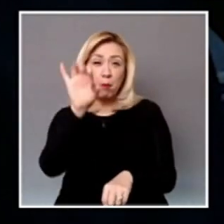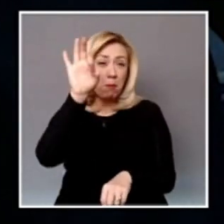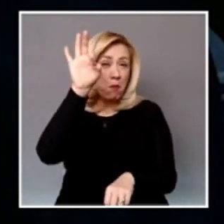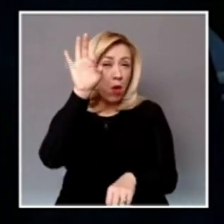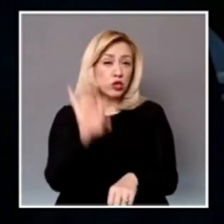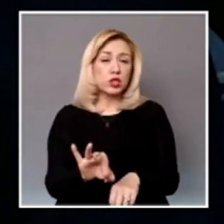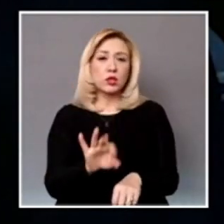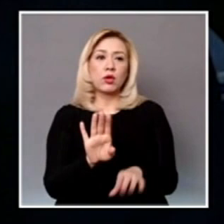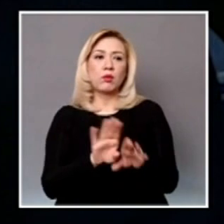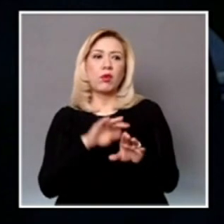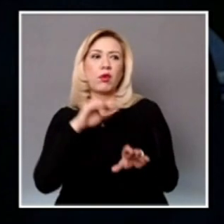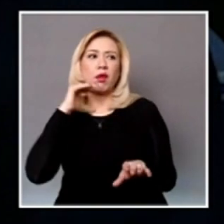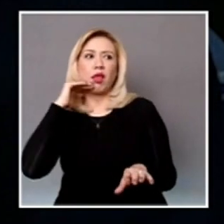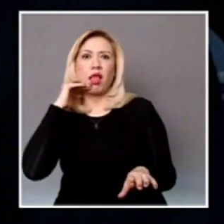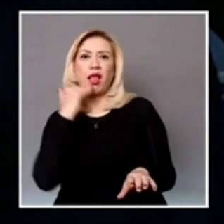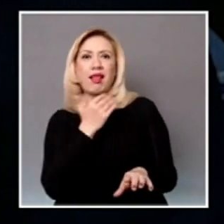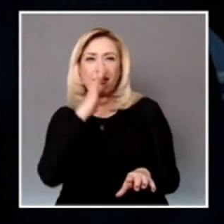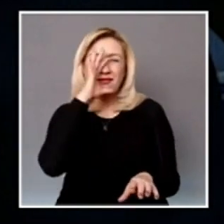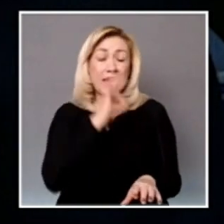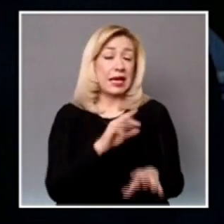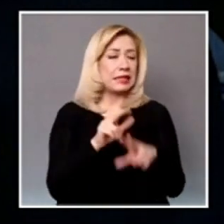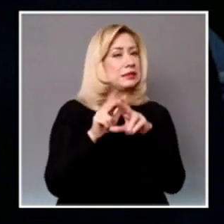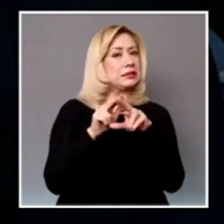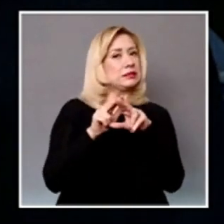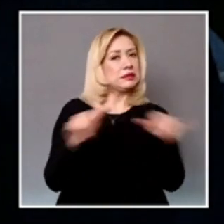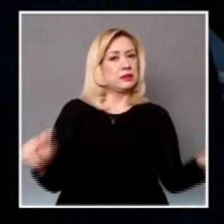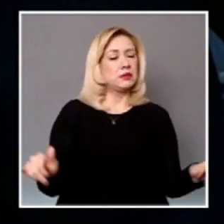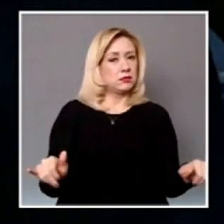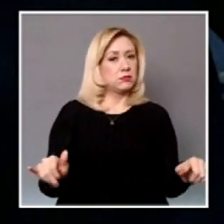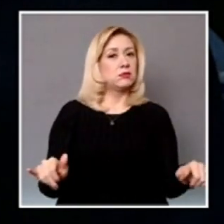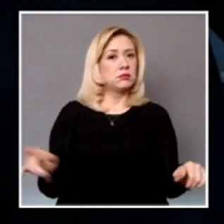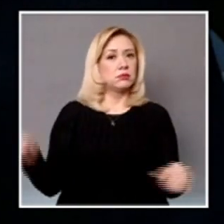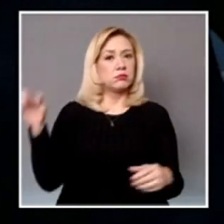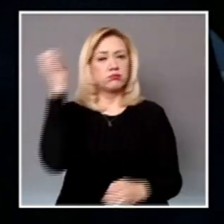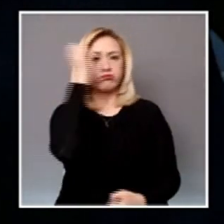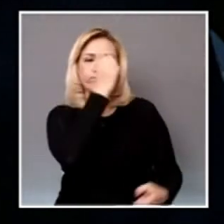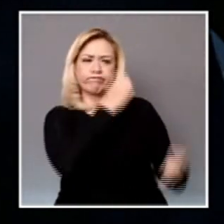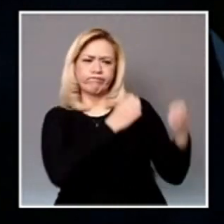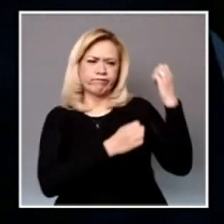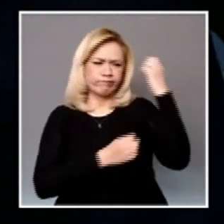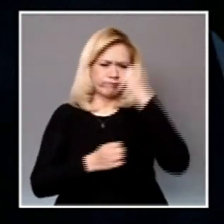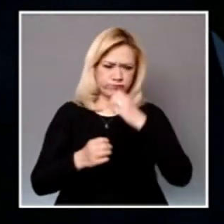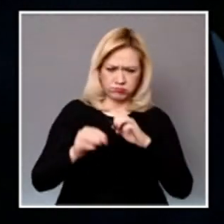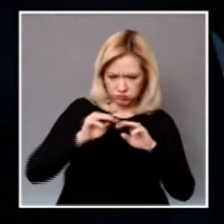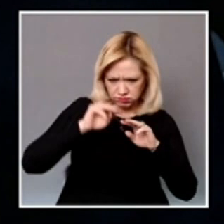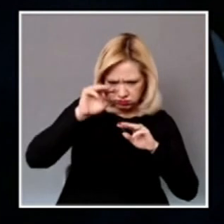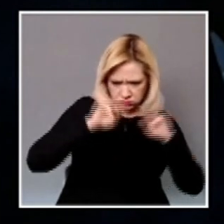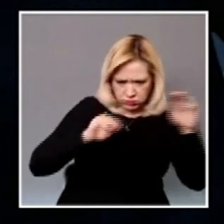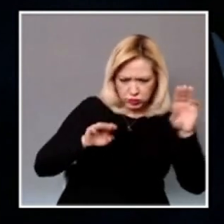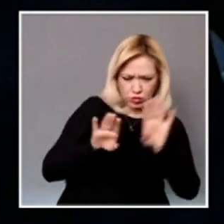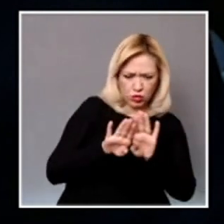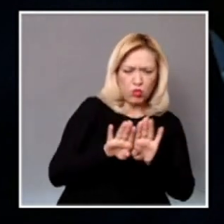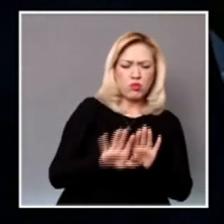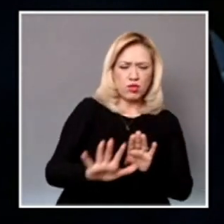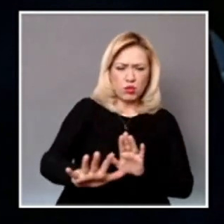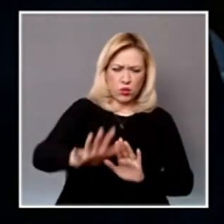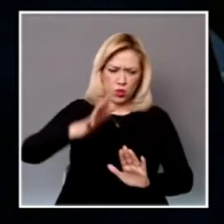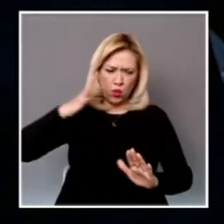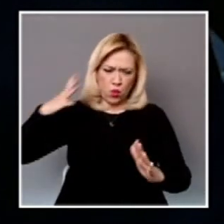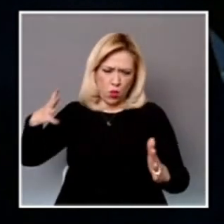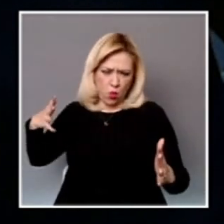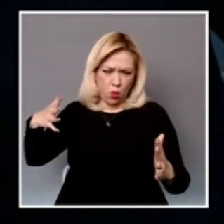contundente, derivado de un análisis técnico donde aplicamos métodos y